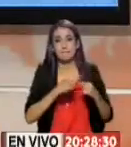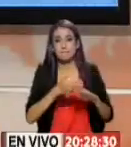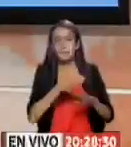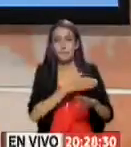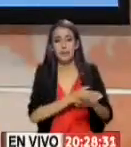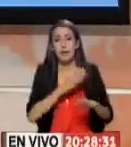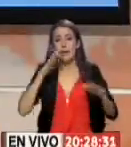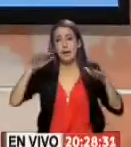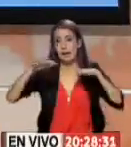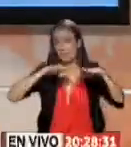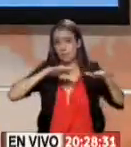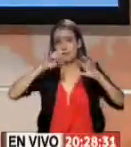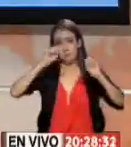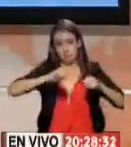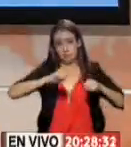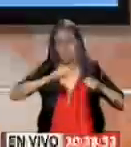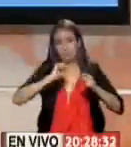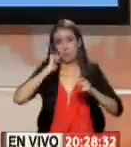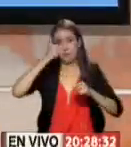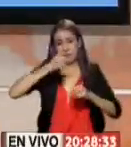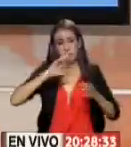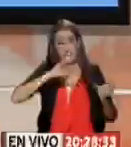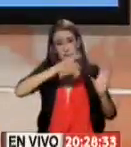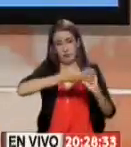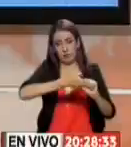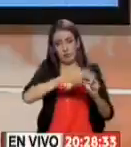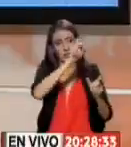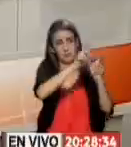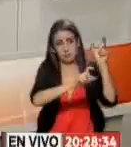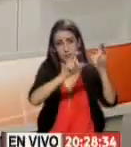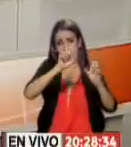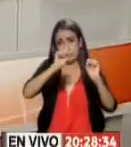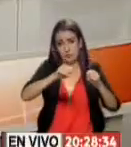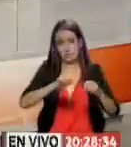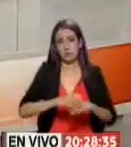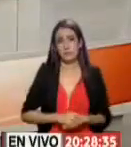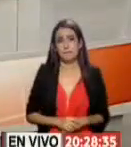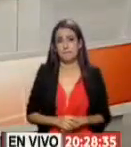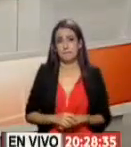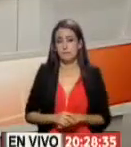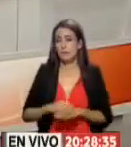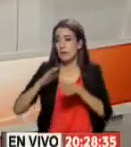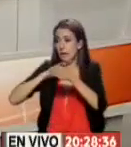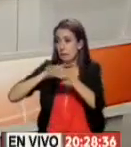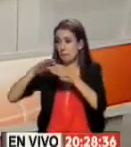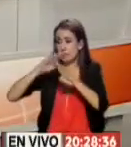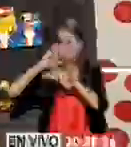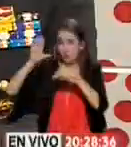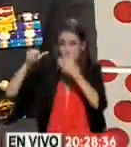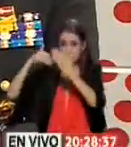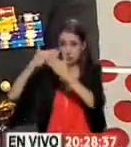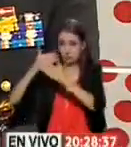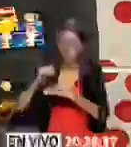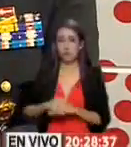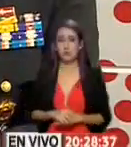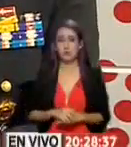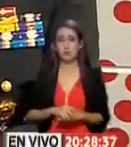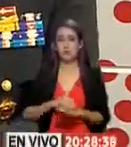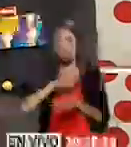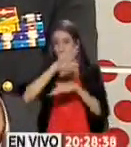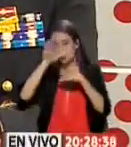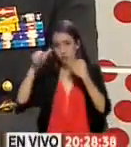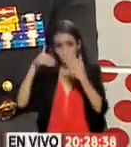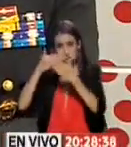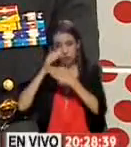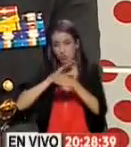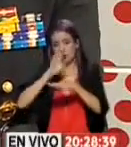día de mañana para que la ciudadanía pueda asistir y celebrar junto a sus Fuerzas Armadas? Claro, están invitados todos los ciudadanos, toda